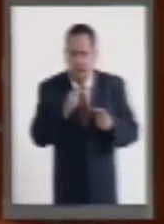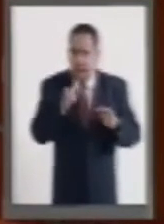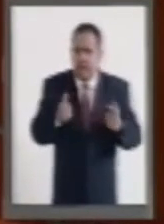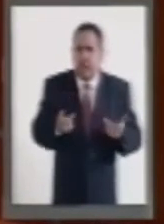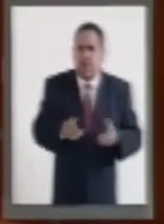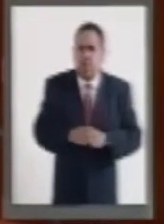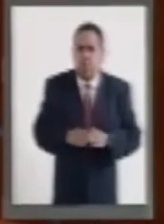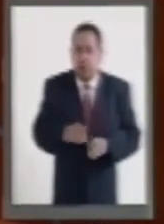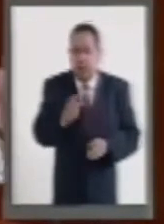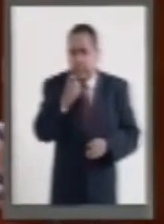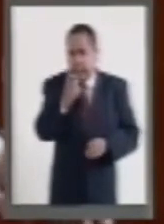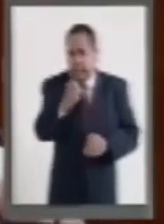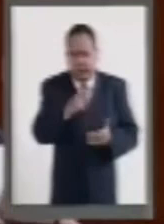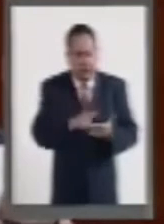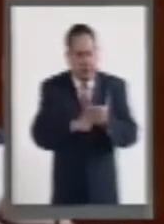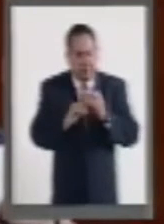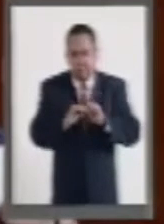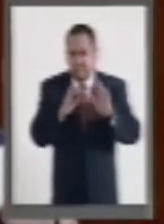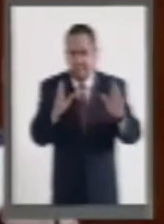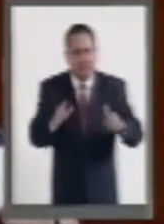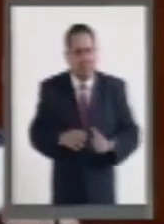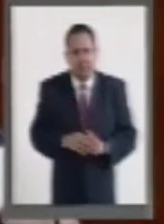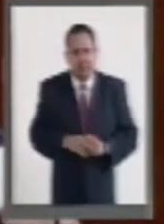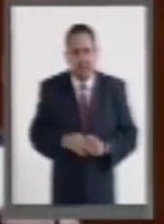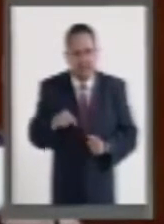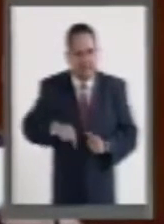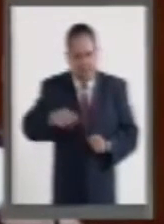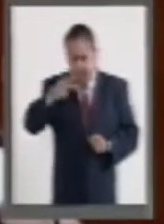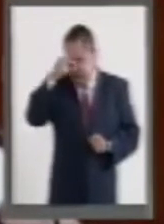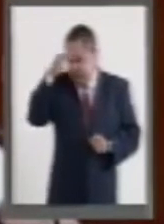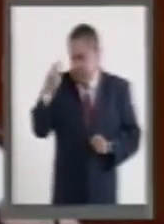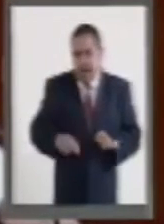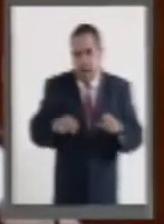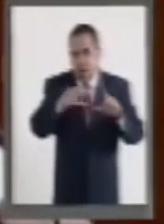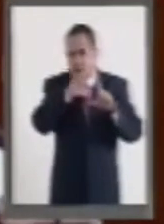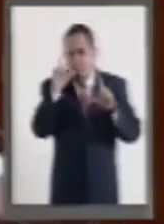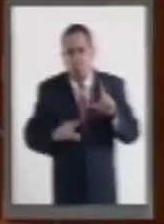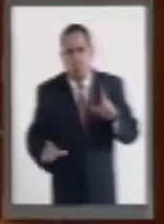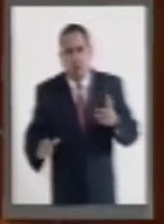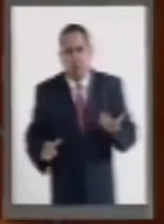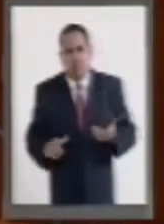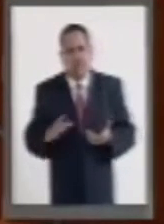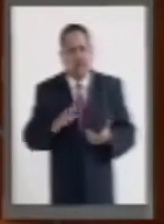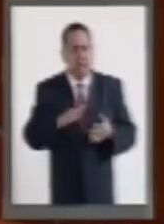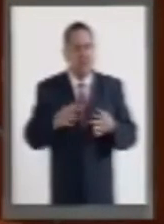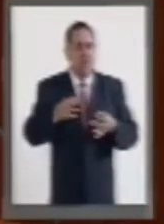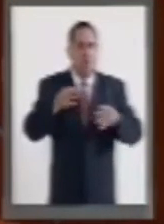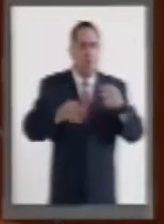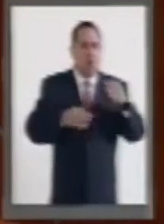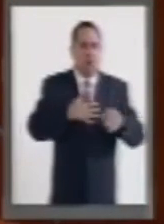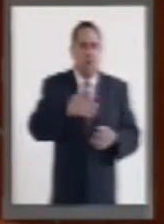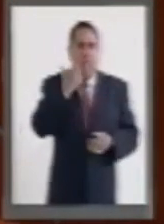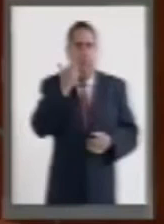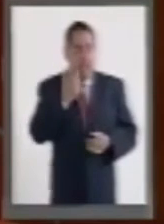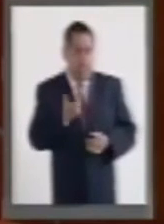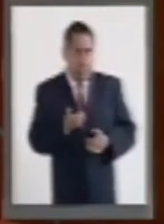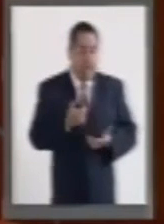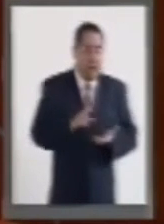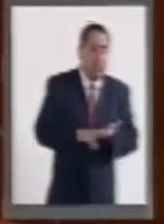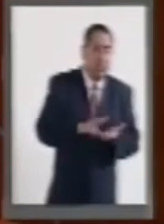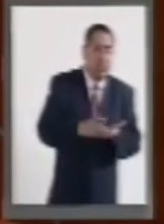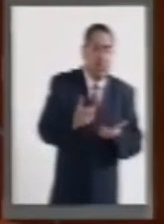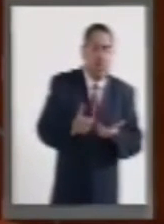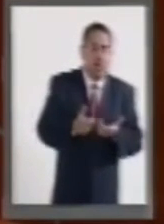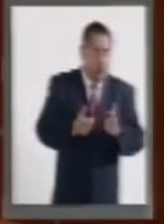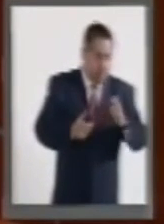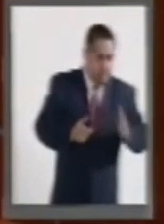Ese es el mejor ejemplo de que aquí en México hay justicia a la carta o justicia al